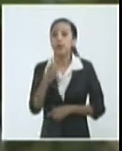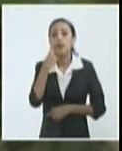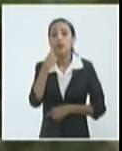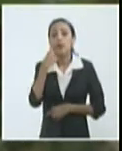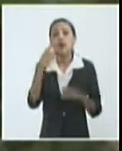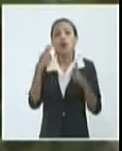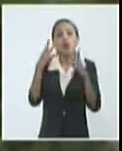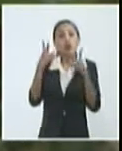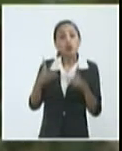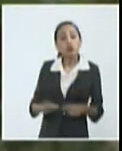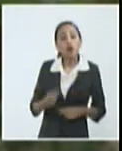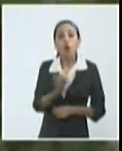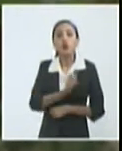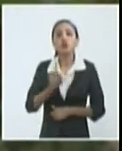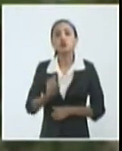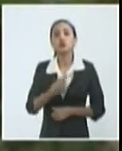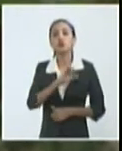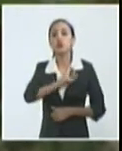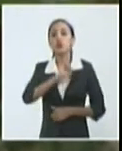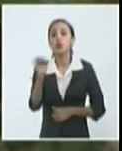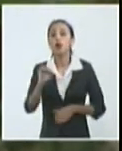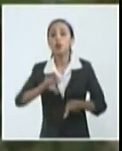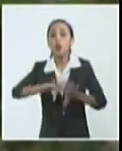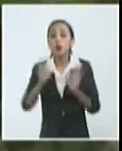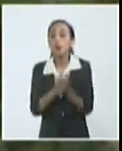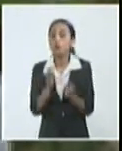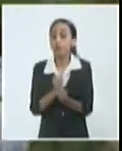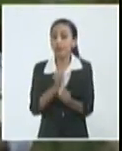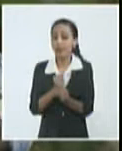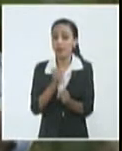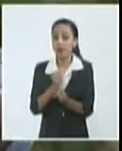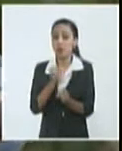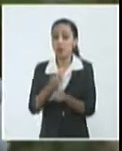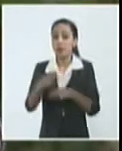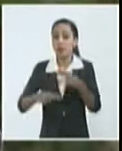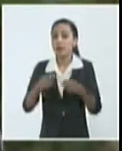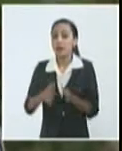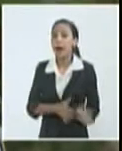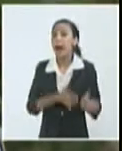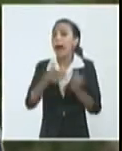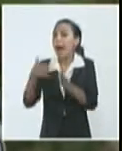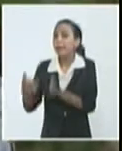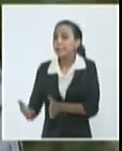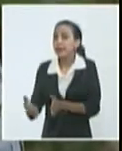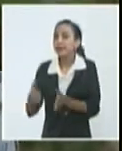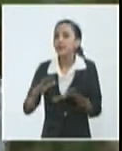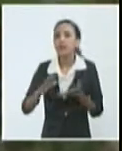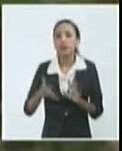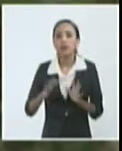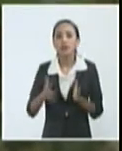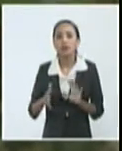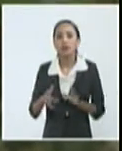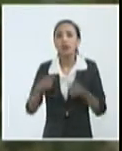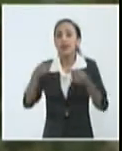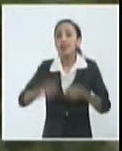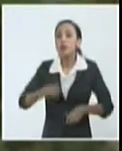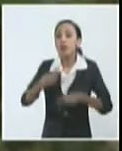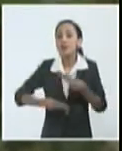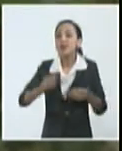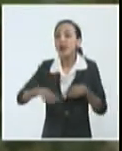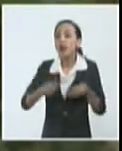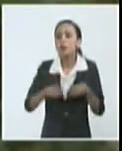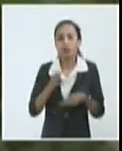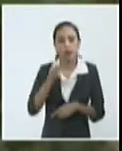hemos logrado con todo ese empeño que hemos descrito y, por otra parte, la manera en que tenemos que comportarnos y la manera en que tenemos que